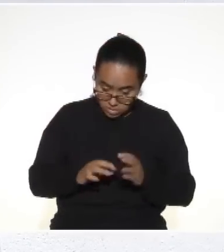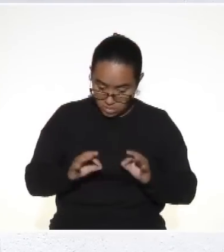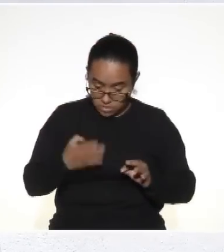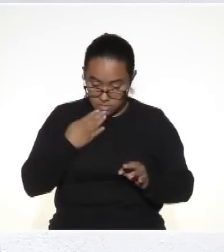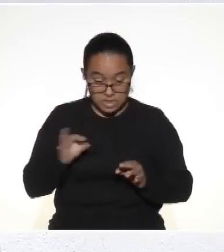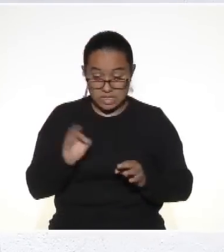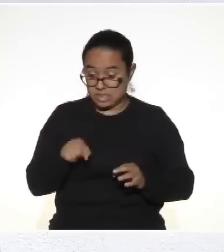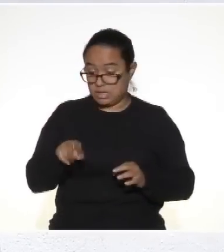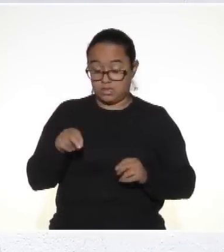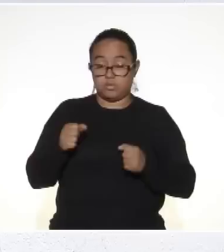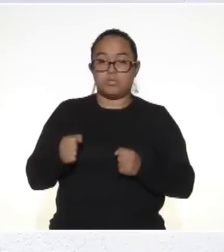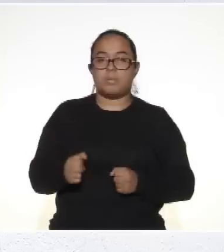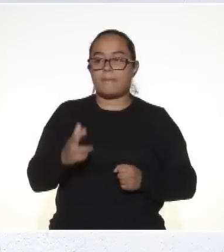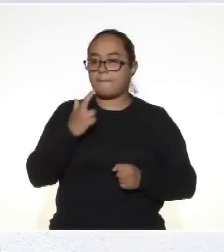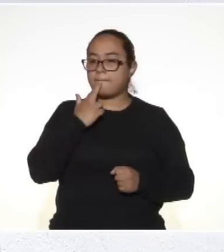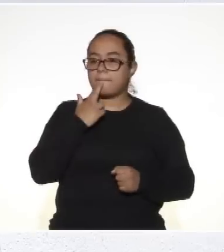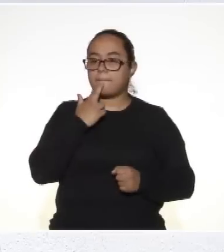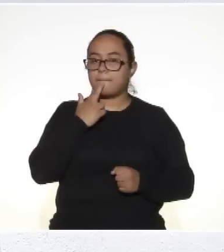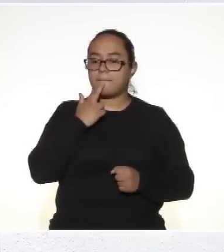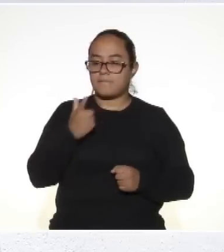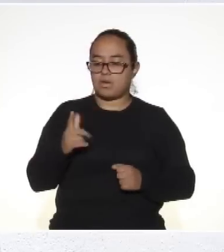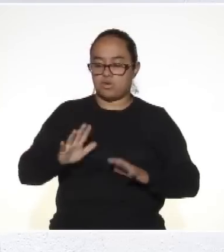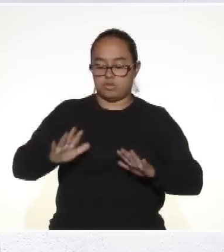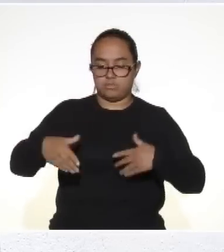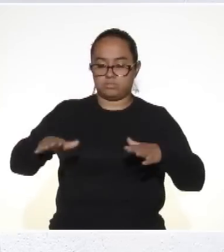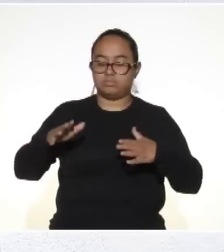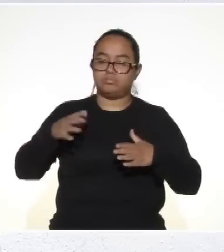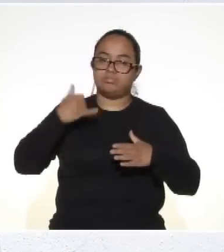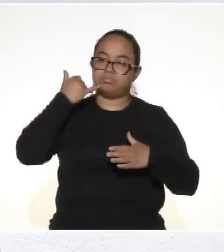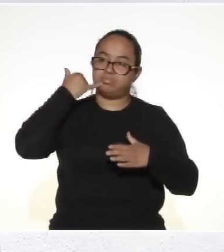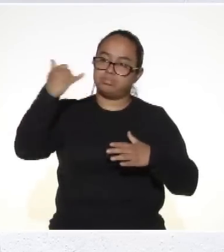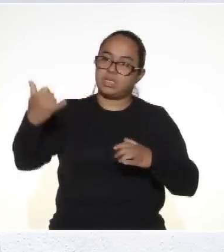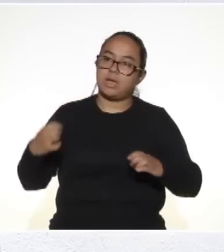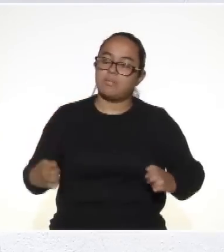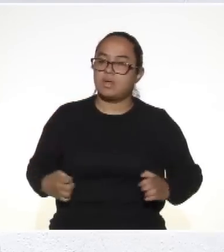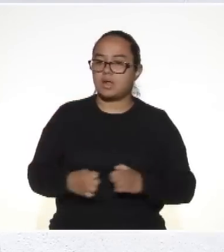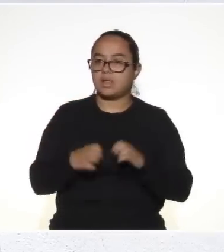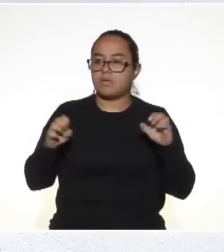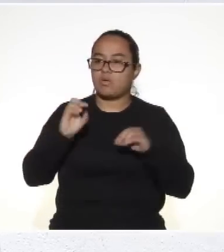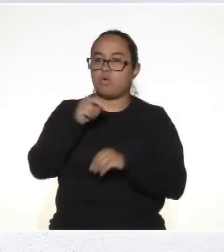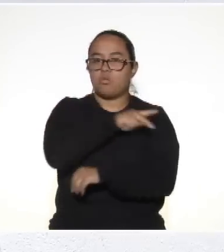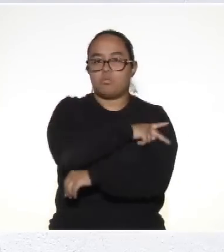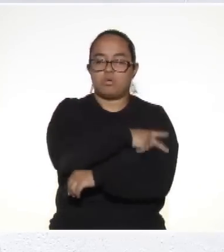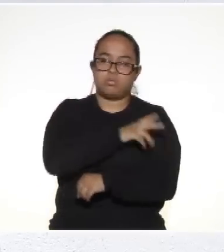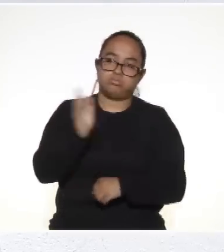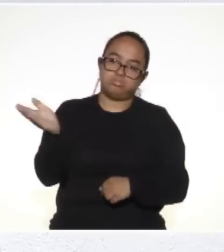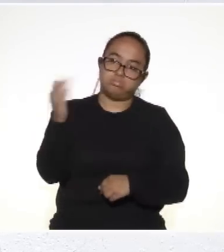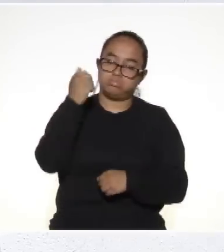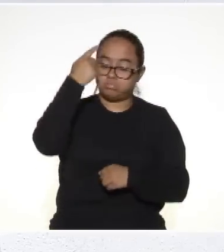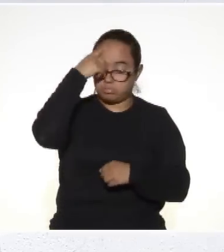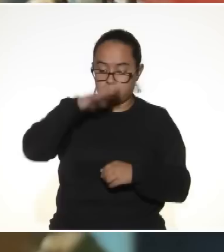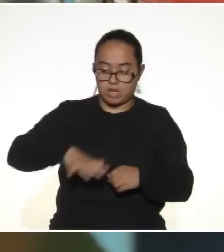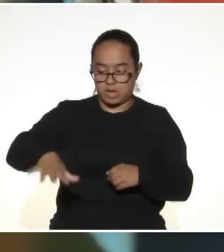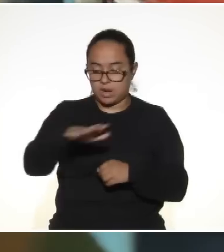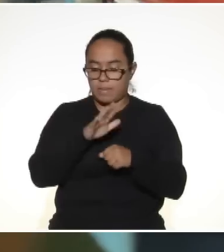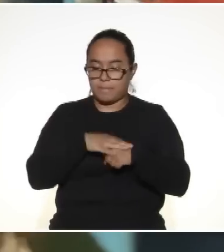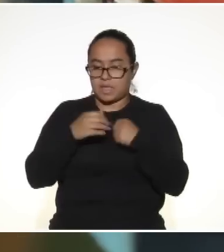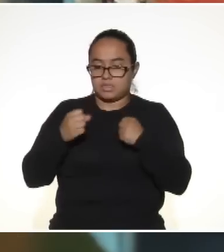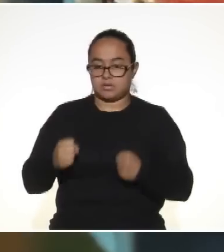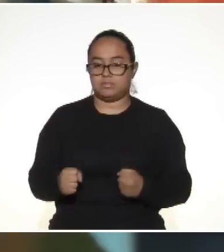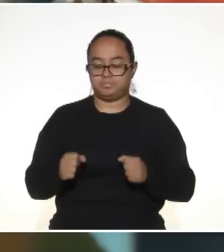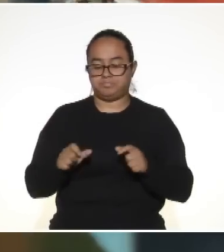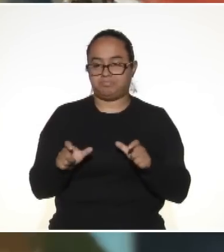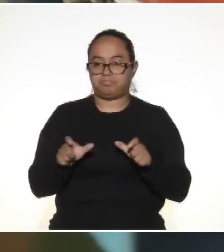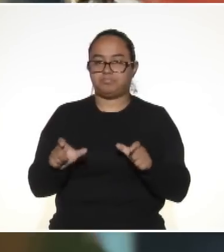escena no es segura, lo mejor es hacerla segura, llamar a emergencias o a protección civil para que ellos hagan la escena segura.